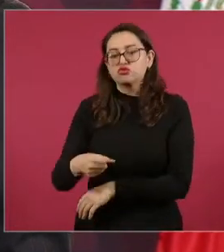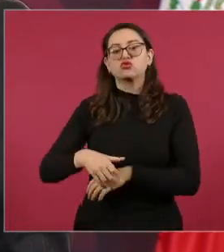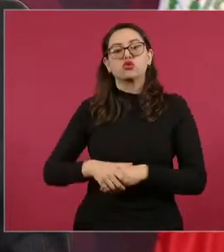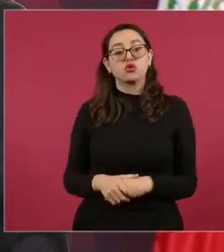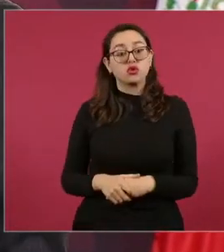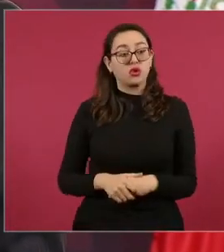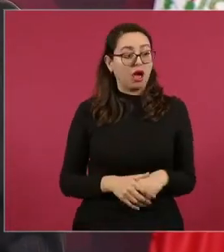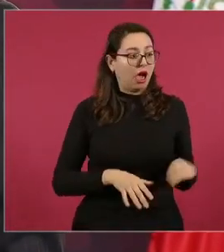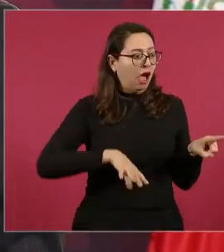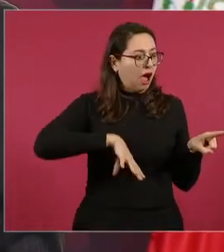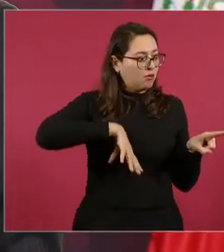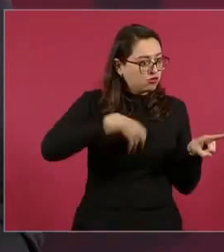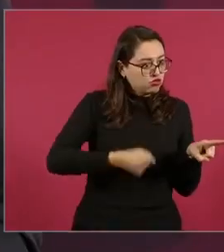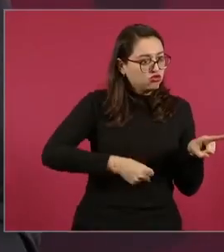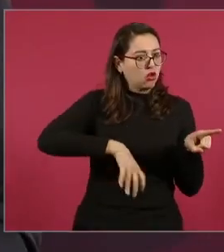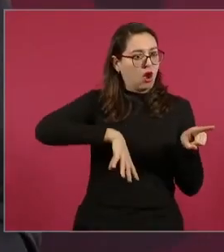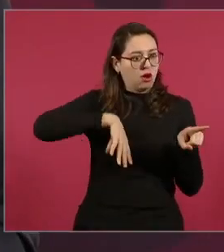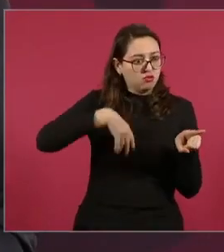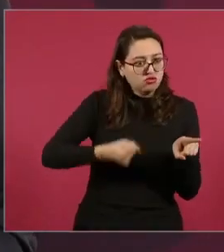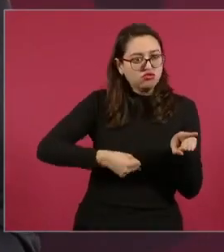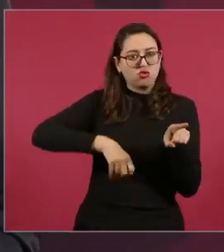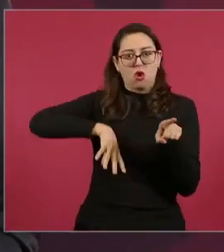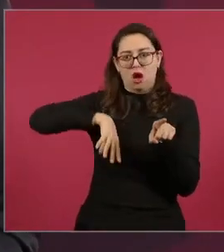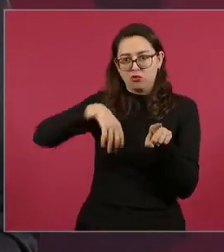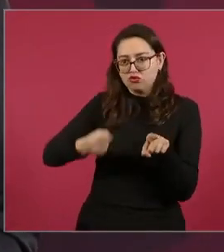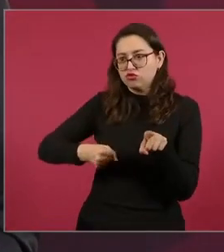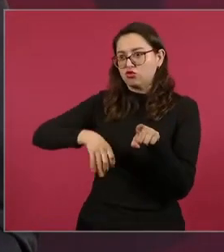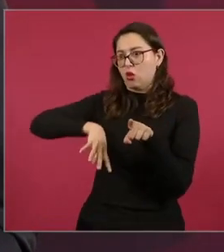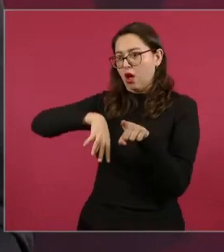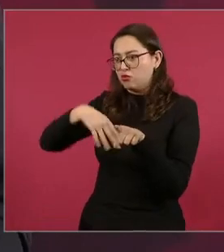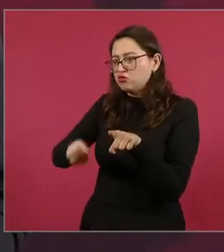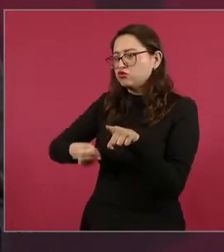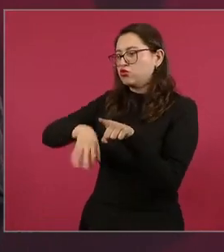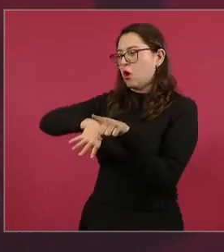de todo tipo. ¿Y saben quiénes